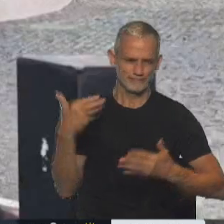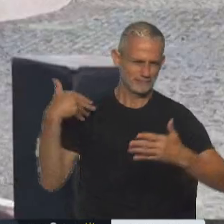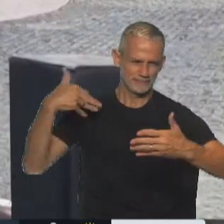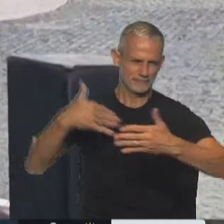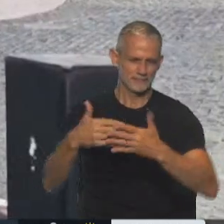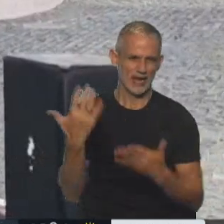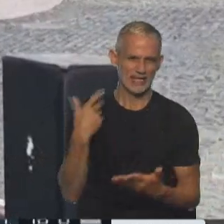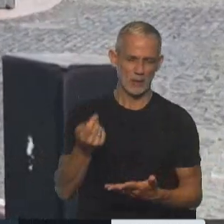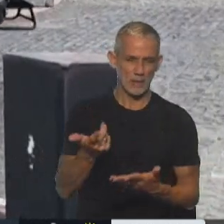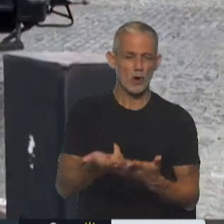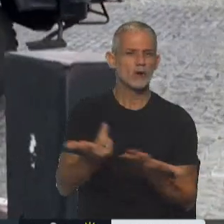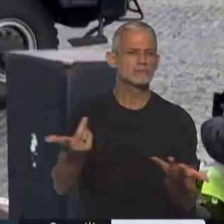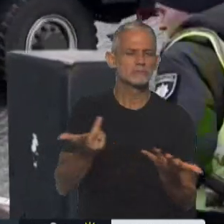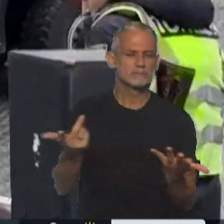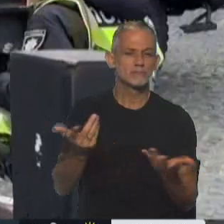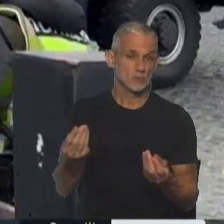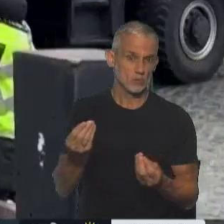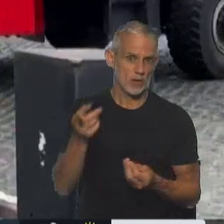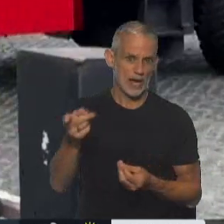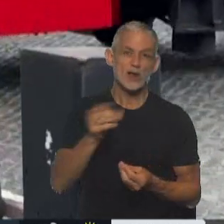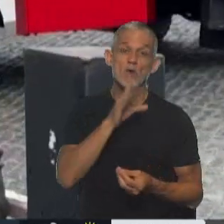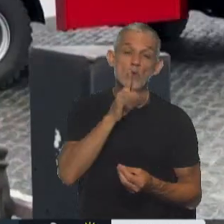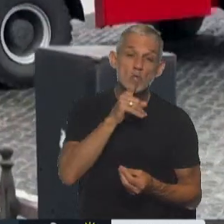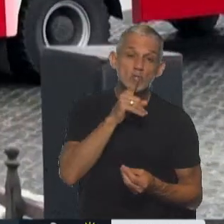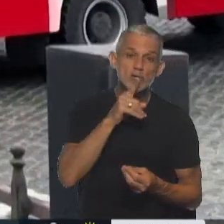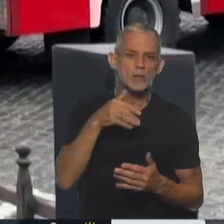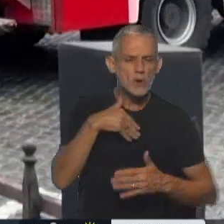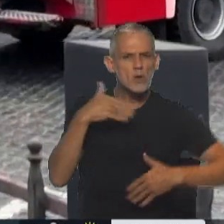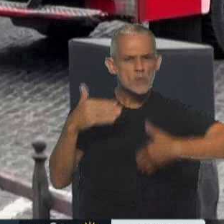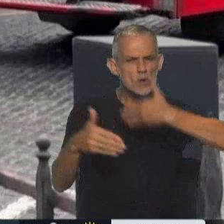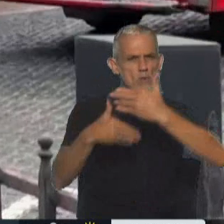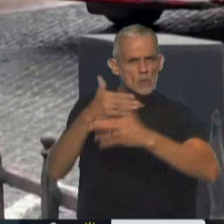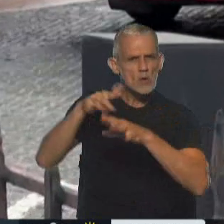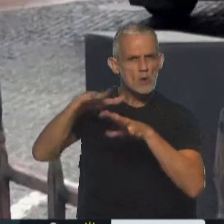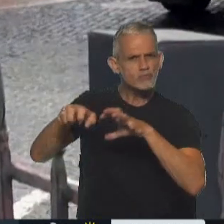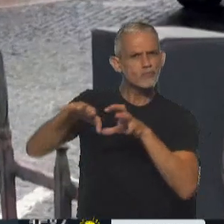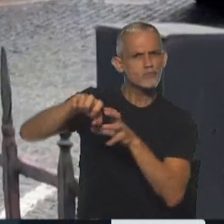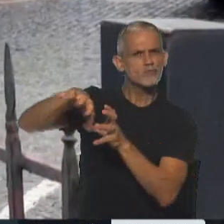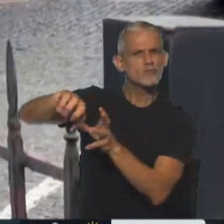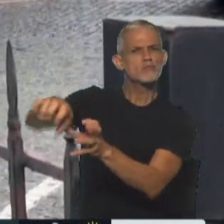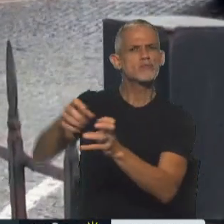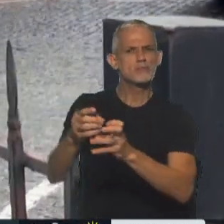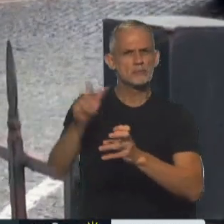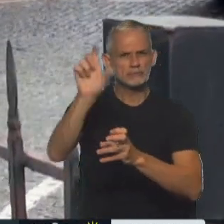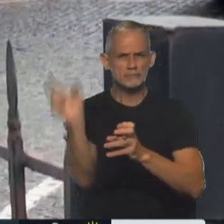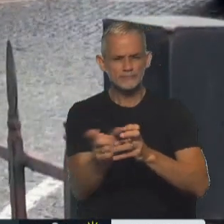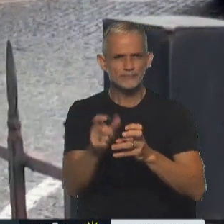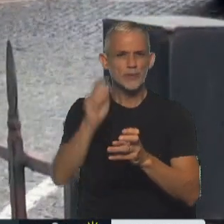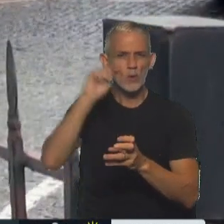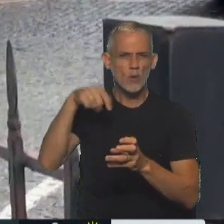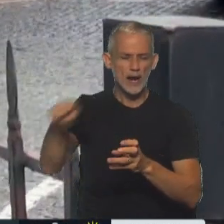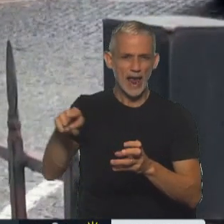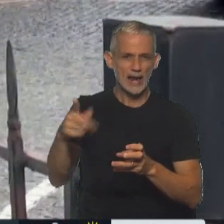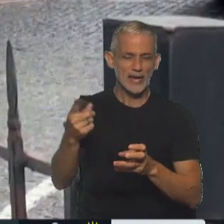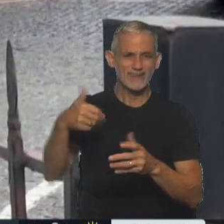horas, en un contexto en el cual Rusia viene avanzando en el este, está a punto de capturar una